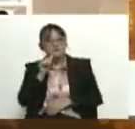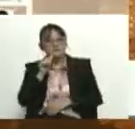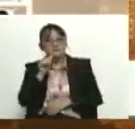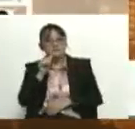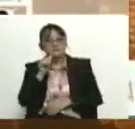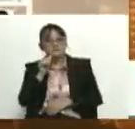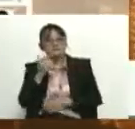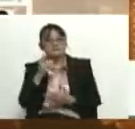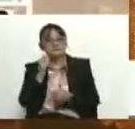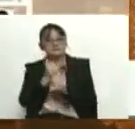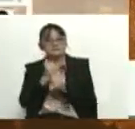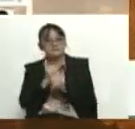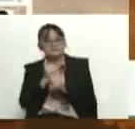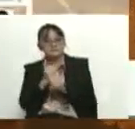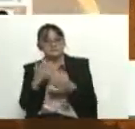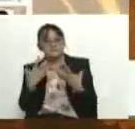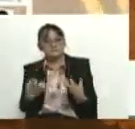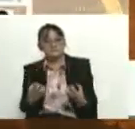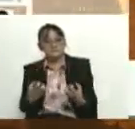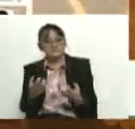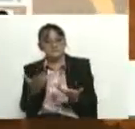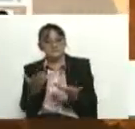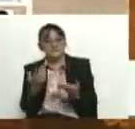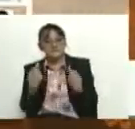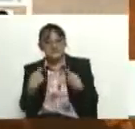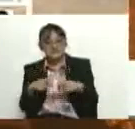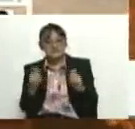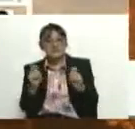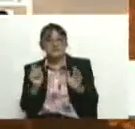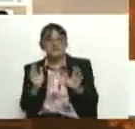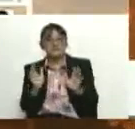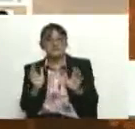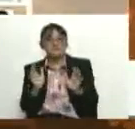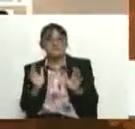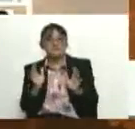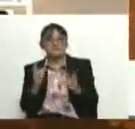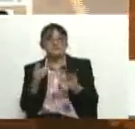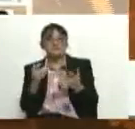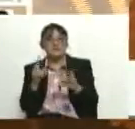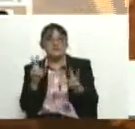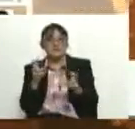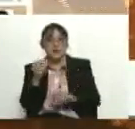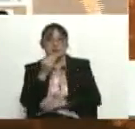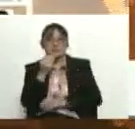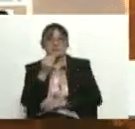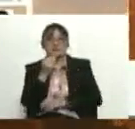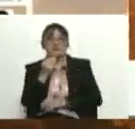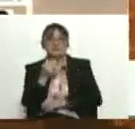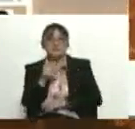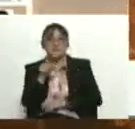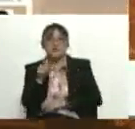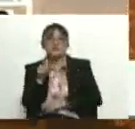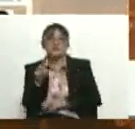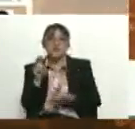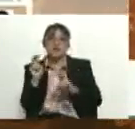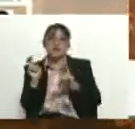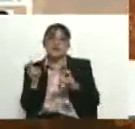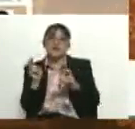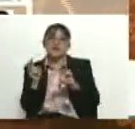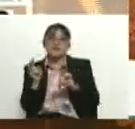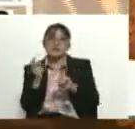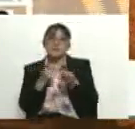jornadas de pesca que le sirve Entonces para la el producto de alimentación esto con con el tema